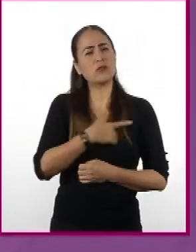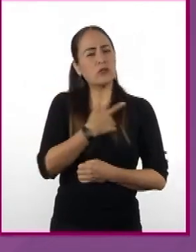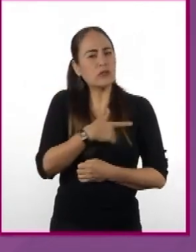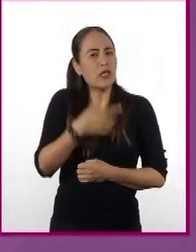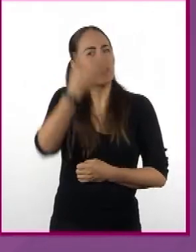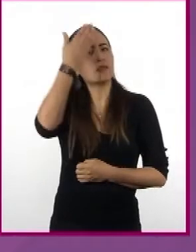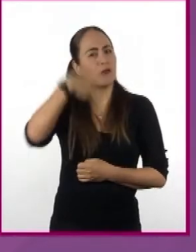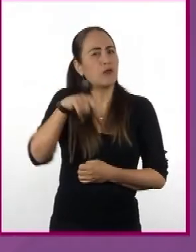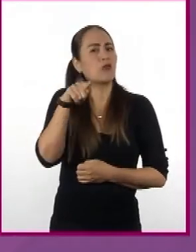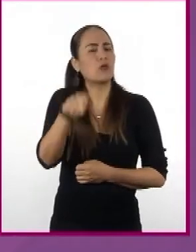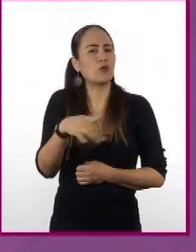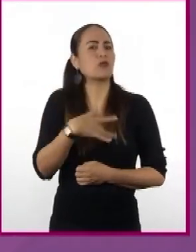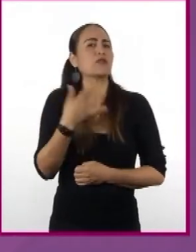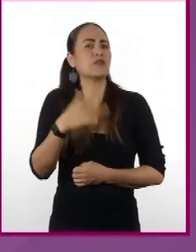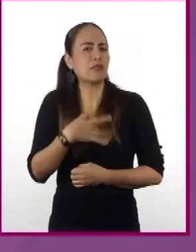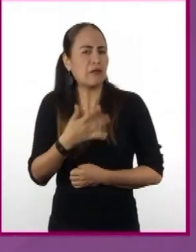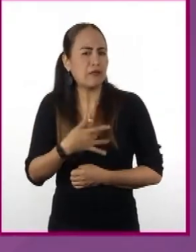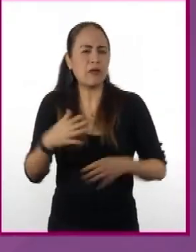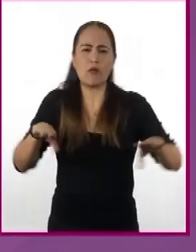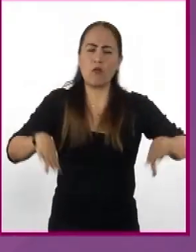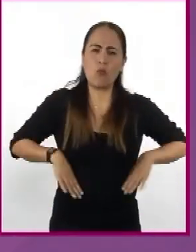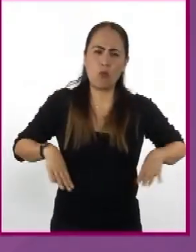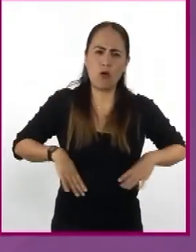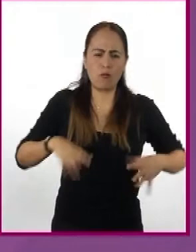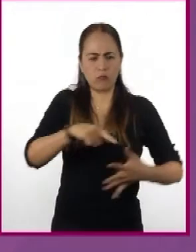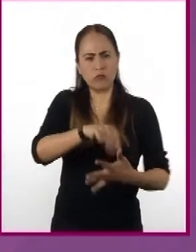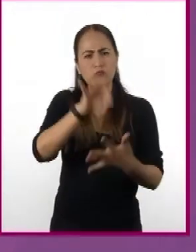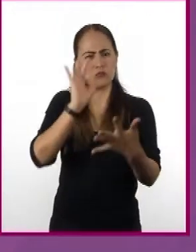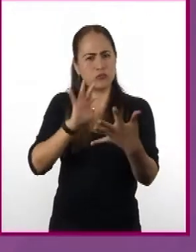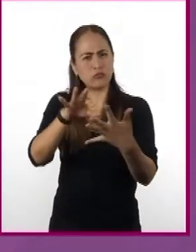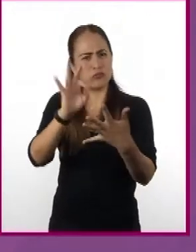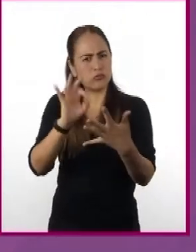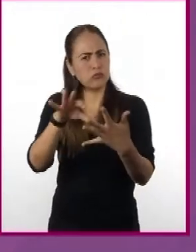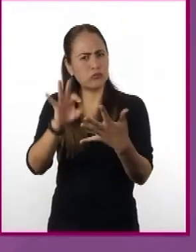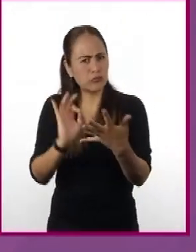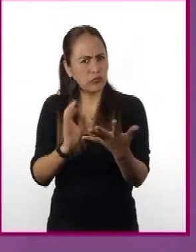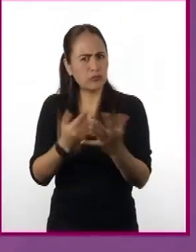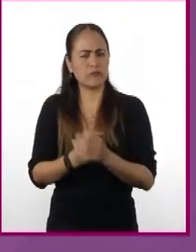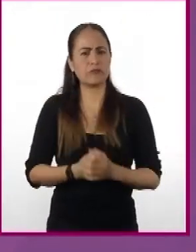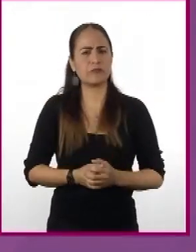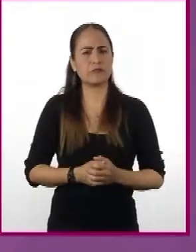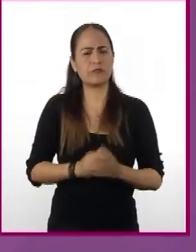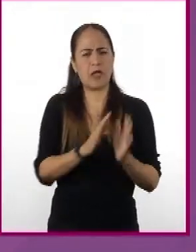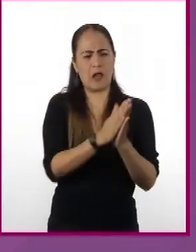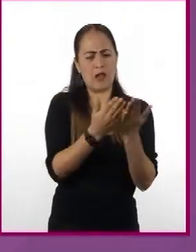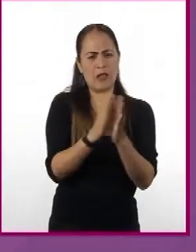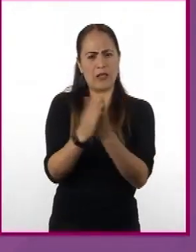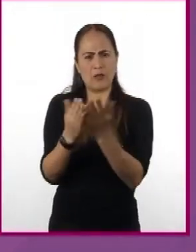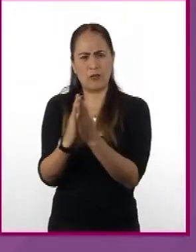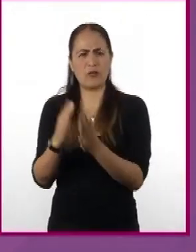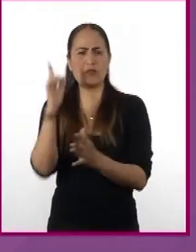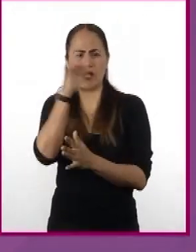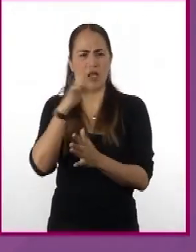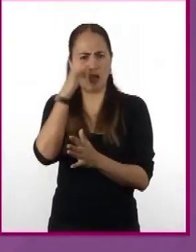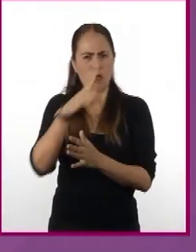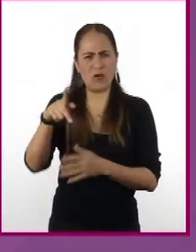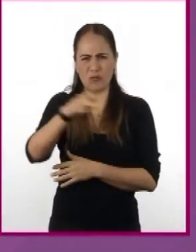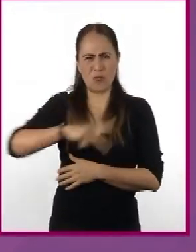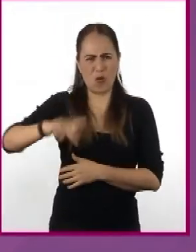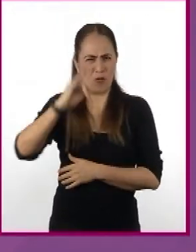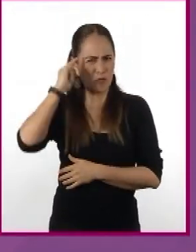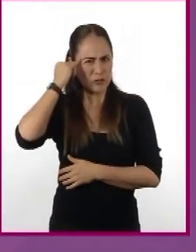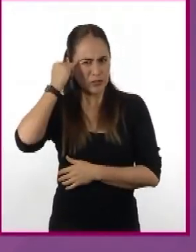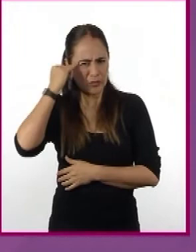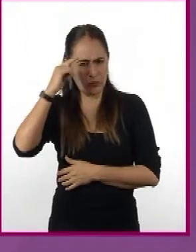considera que hay alguna particularidad a la hora de seleccionar textos en lenguas originales para conformar